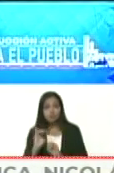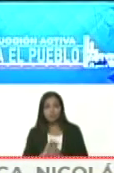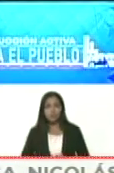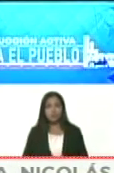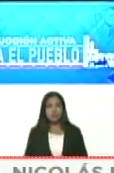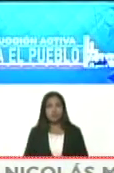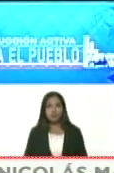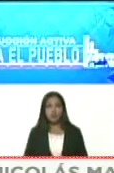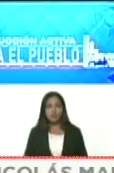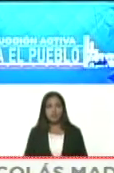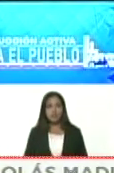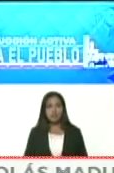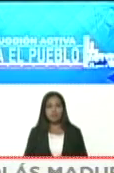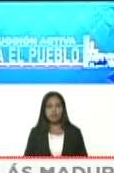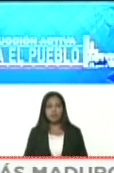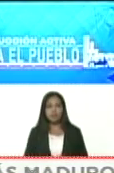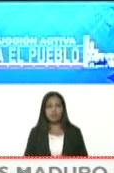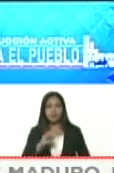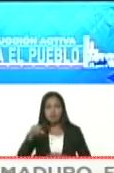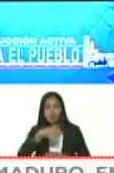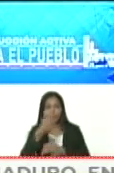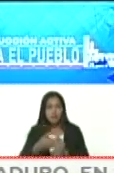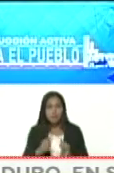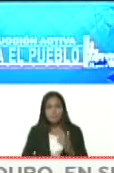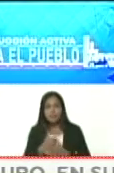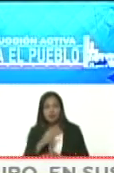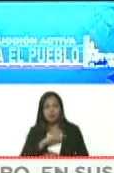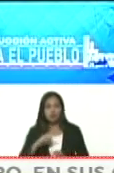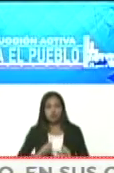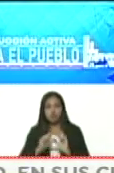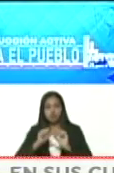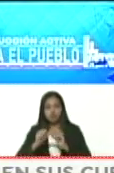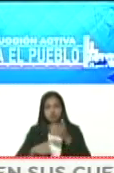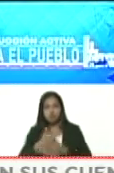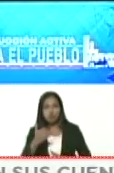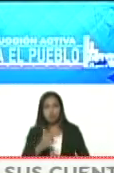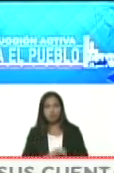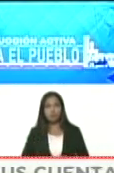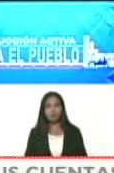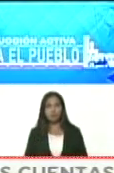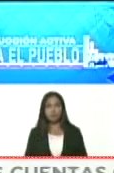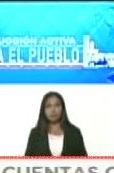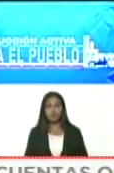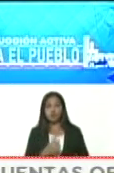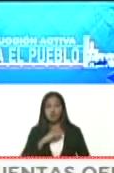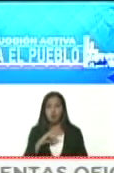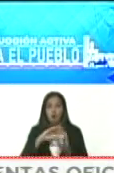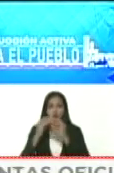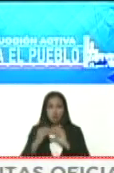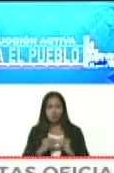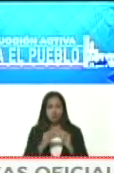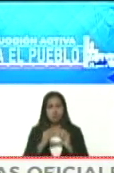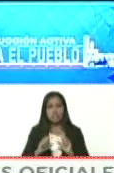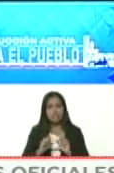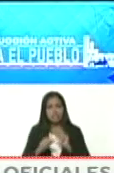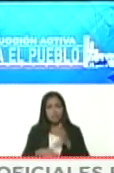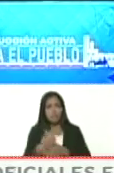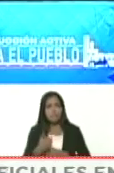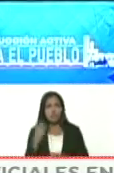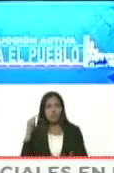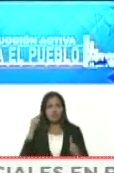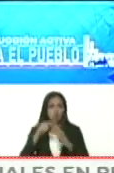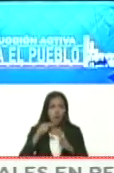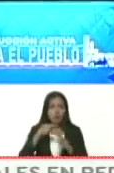ajustar nuestros planes para avanzar. Cuando digo ajustar es precisar las